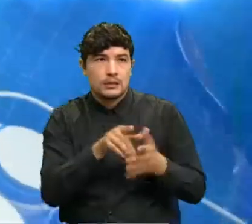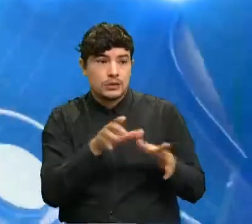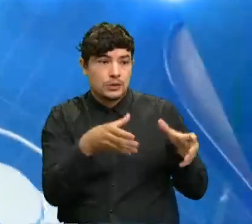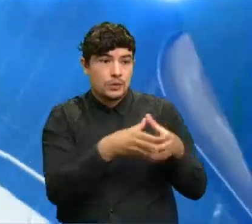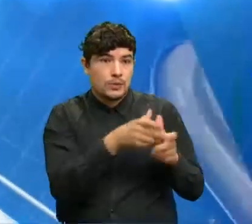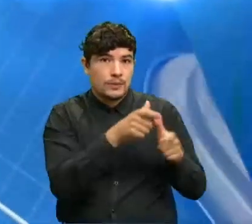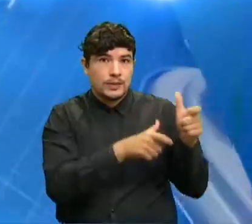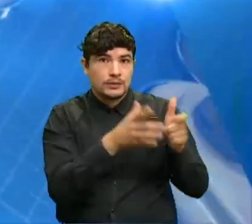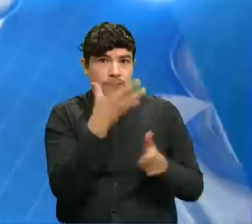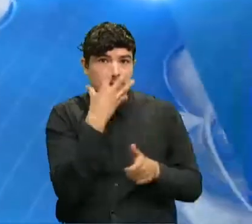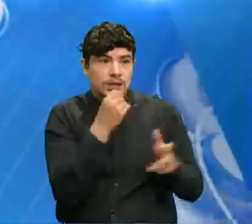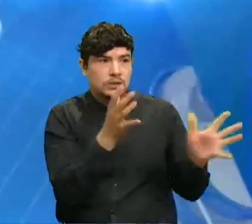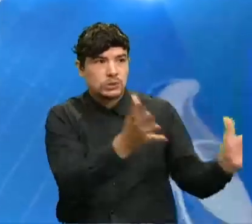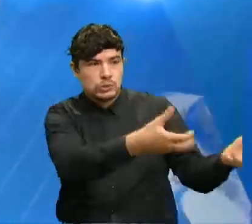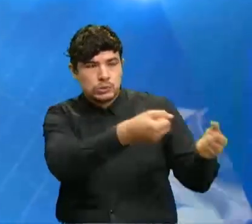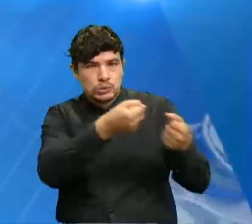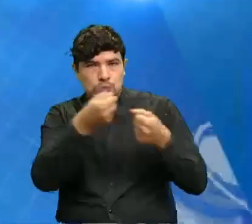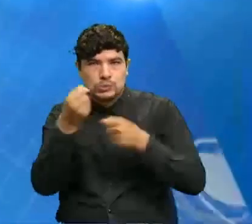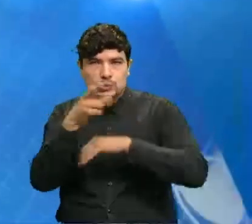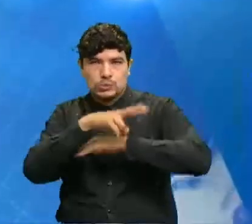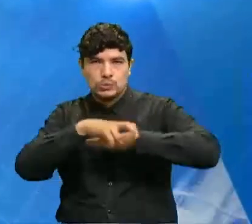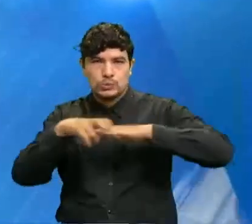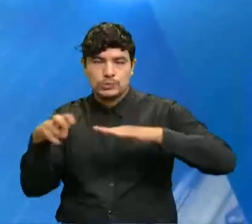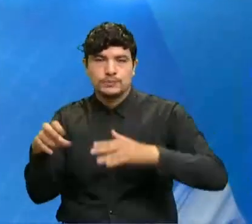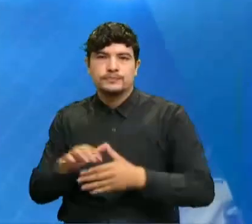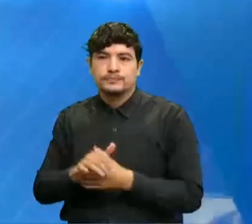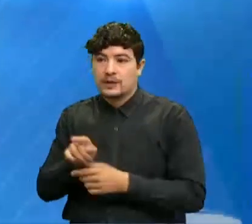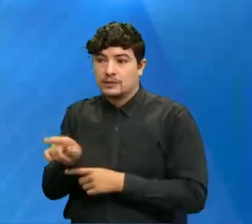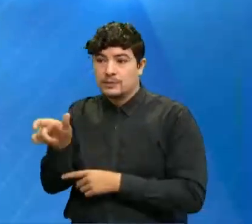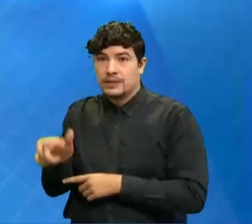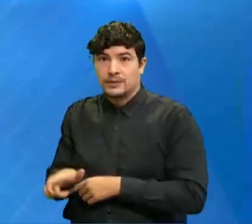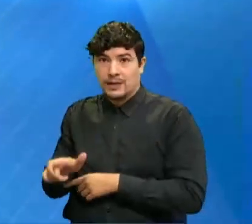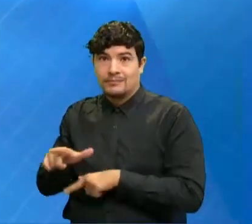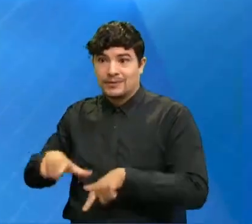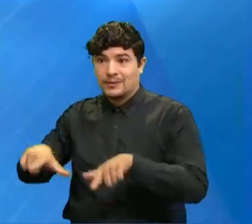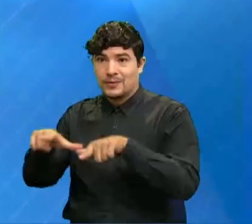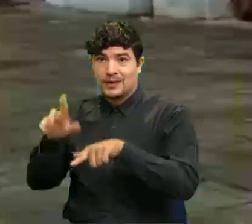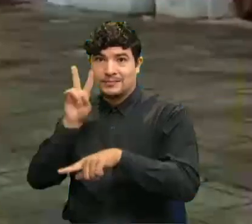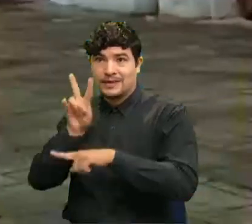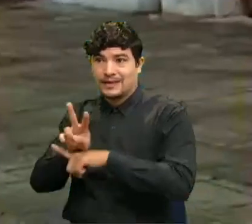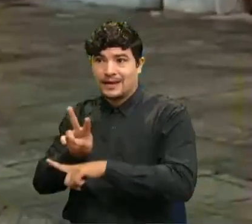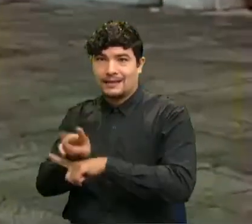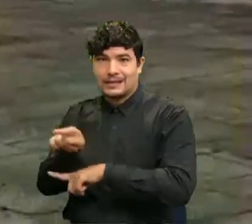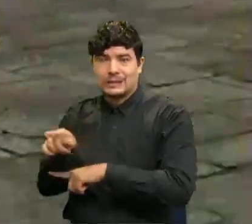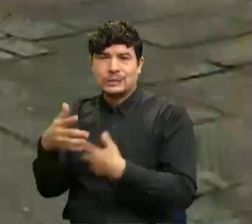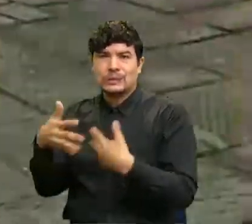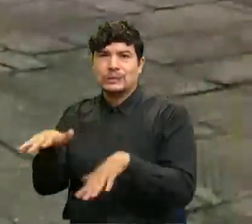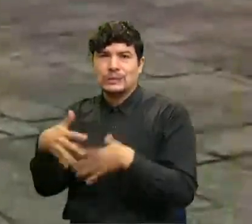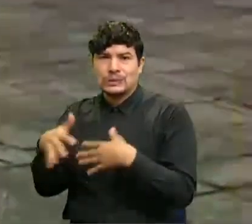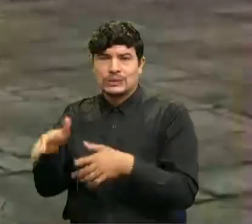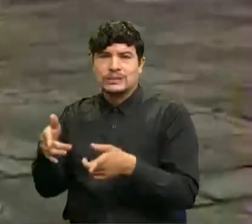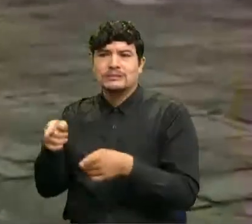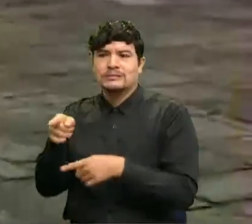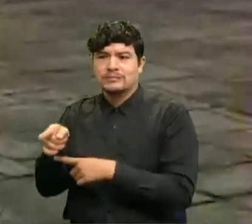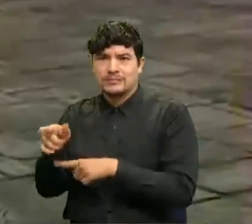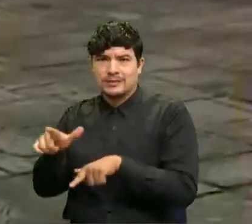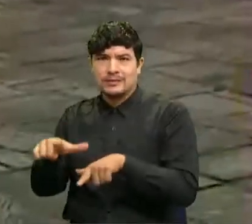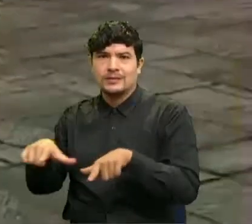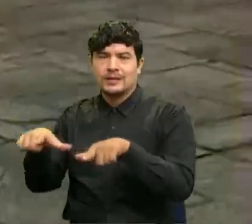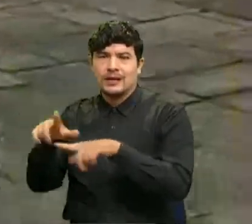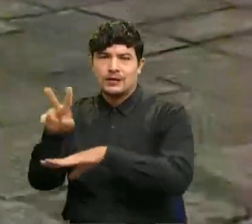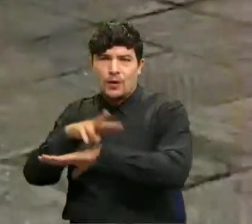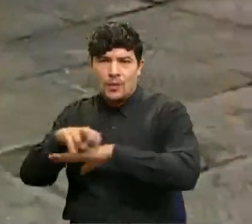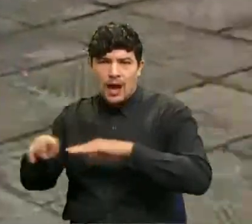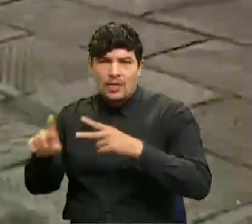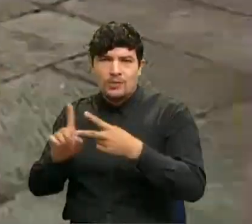grupo de manifestantes. Y la persona que estaba de turno en el lugar como vigilante, a ella se le hurtaron unos elementos como